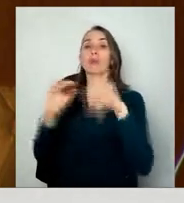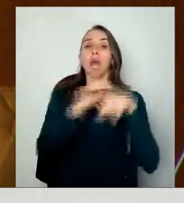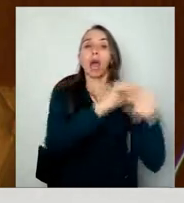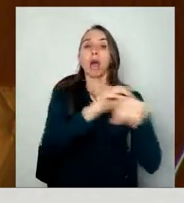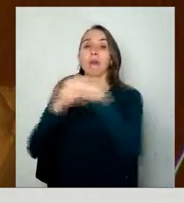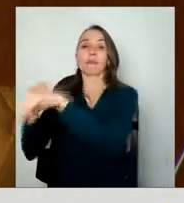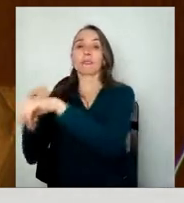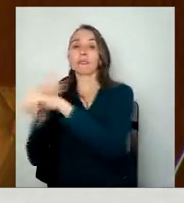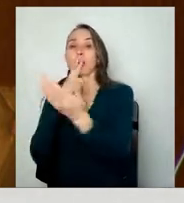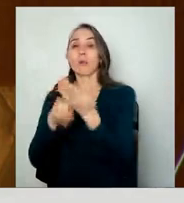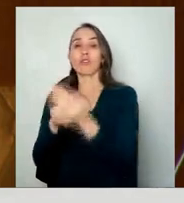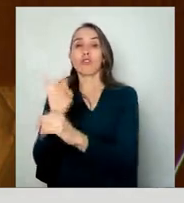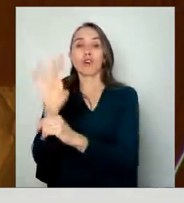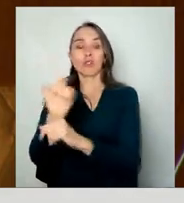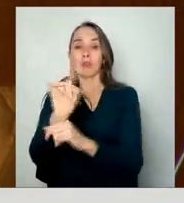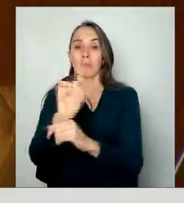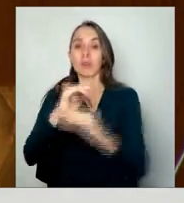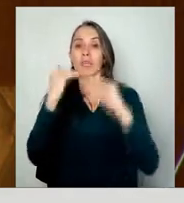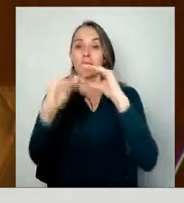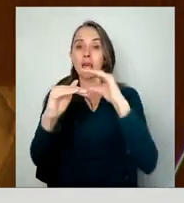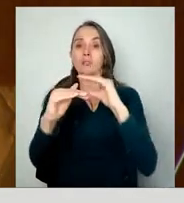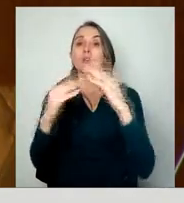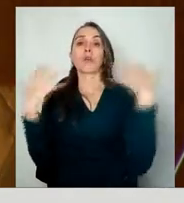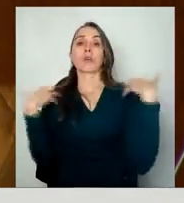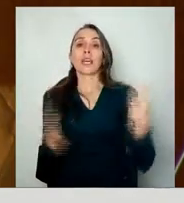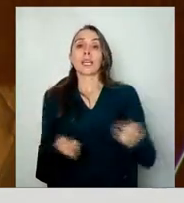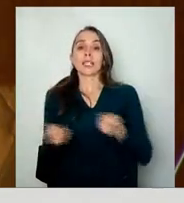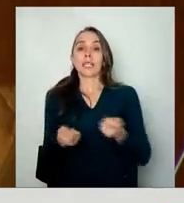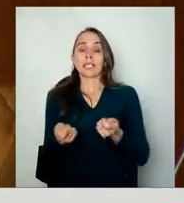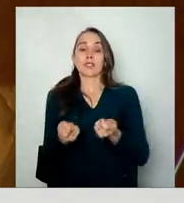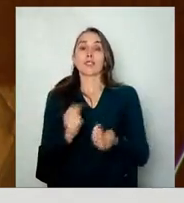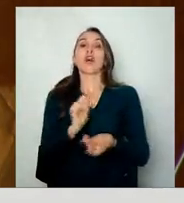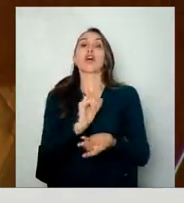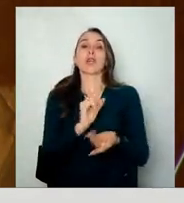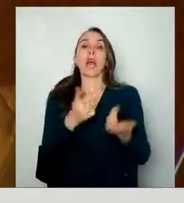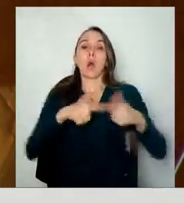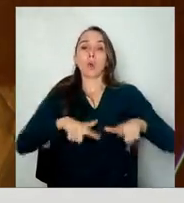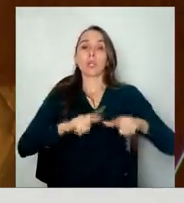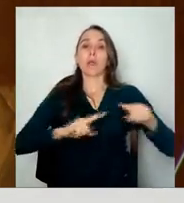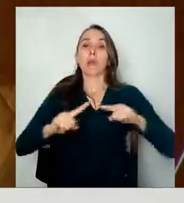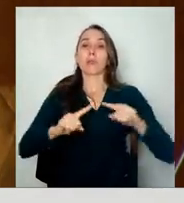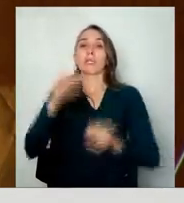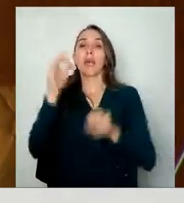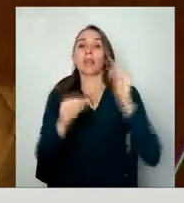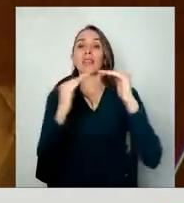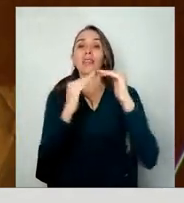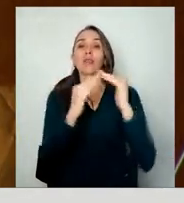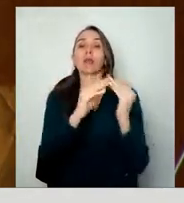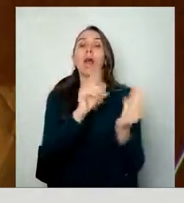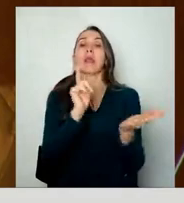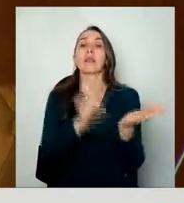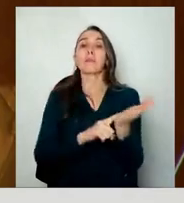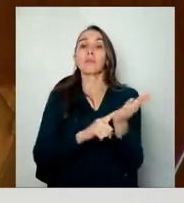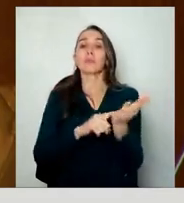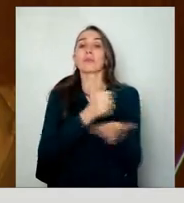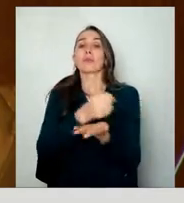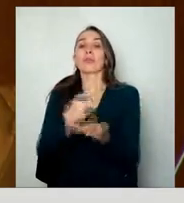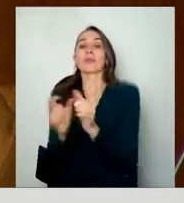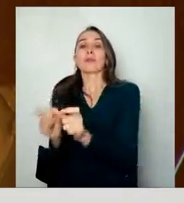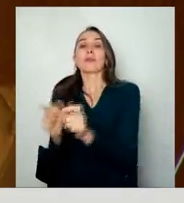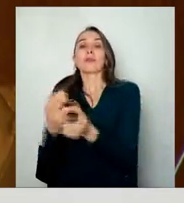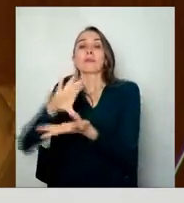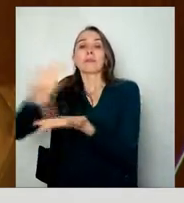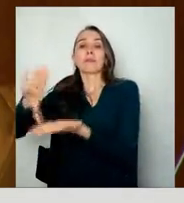asignando su gestión administrativa a la unidad administradora de los tribunales tributarios y aduaneros también